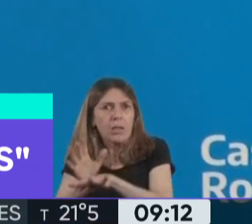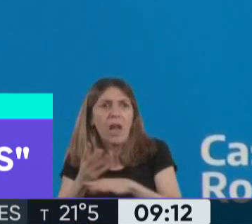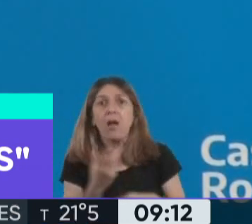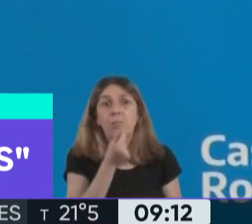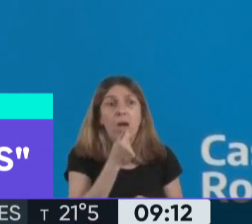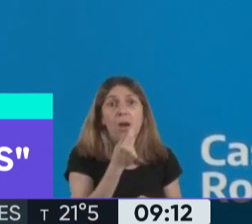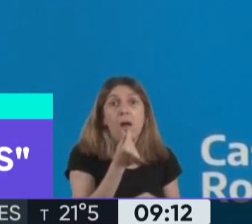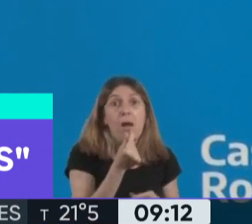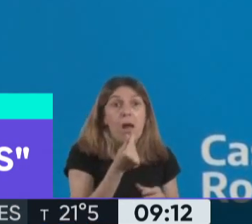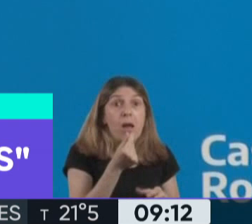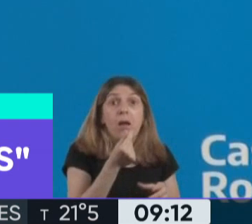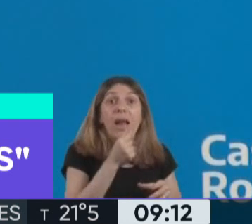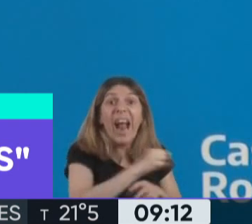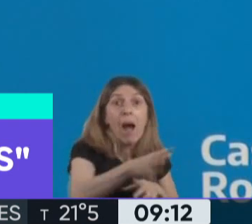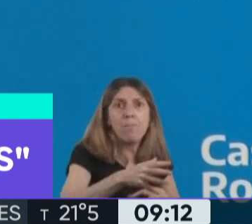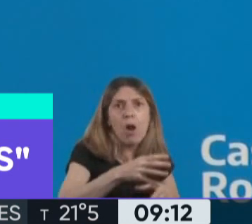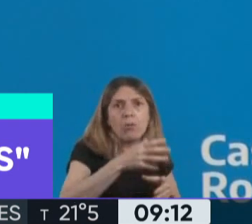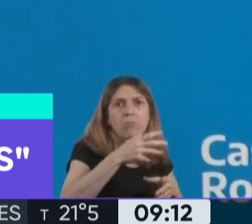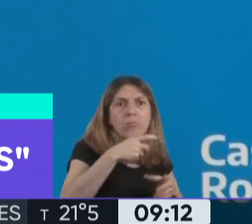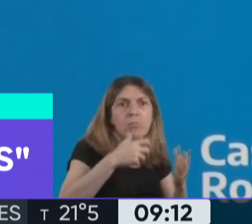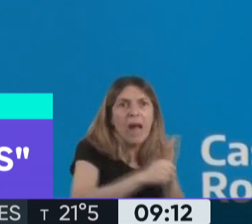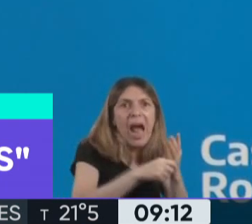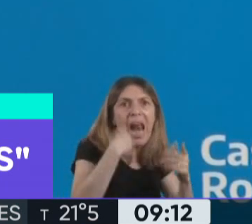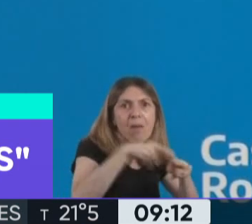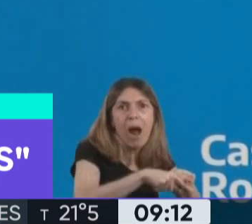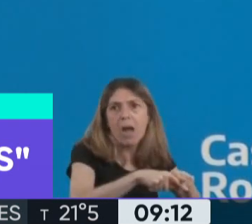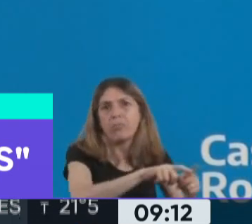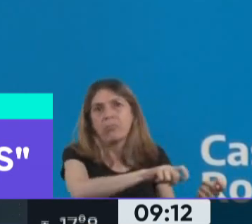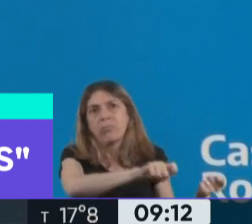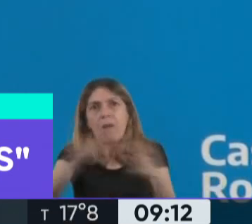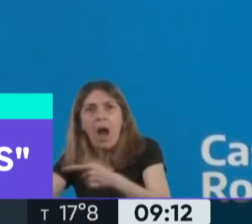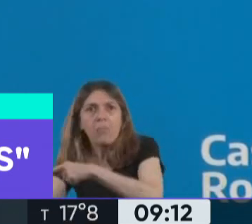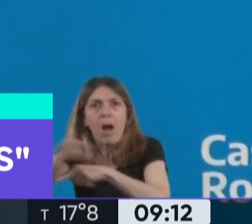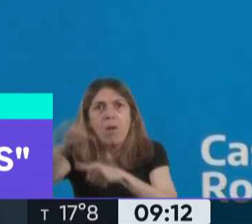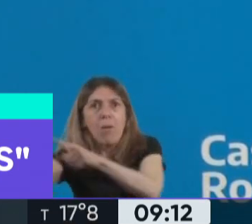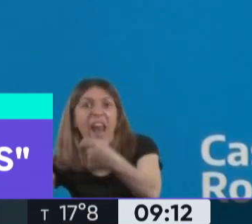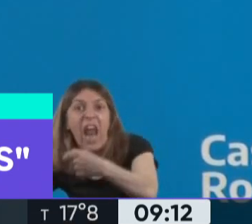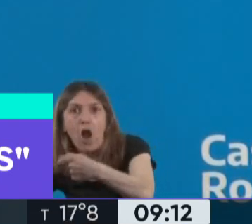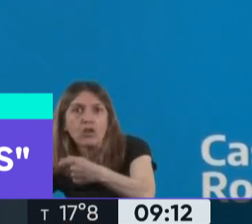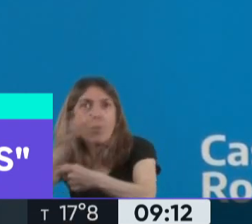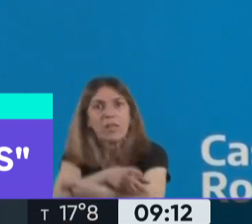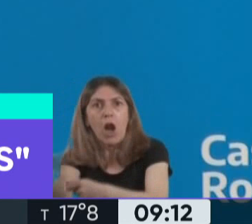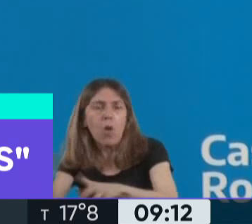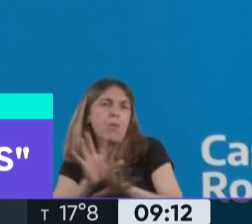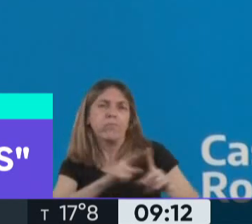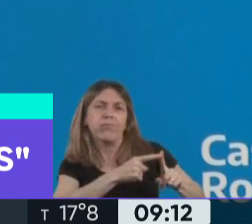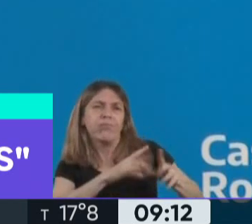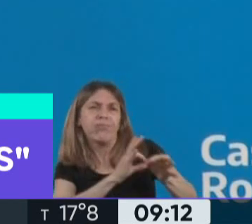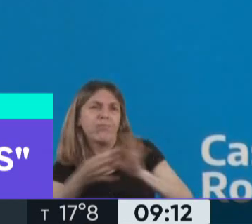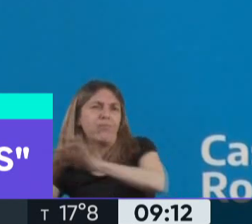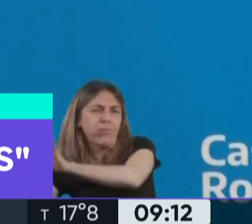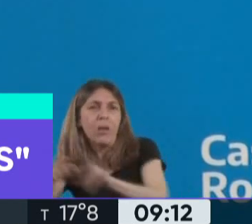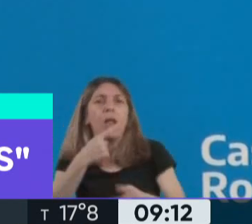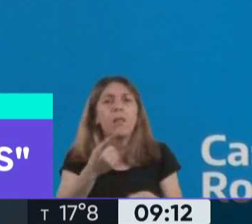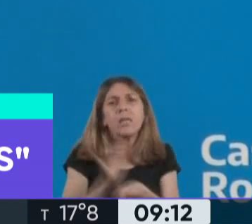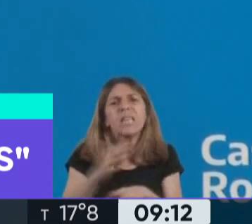al precio de la mesa no tiene absolutamente ninguna relación. Parte de toda esa disputa, que es una disputa ideológica, que es una disputa de sentido y que es